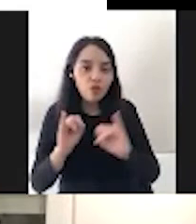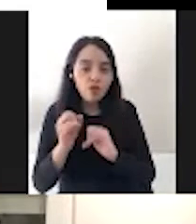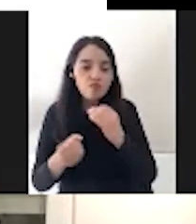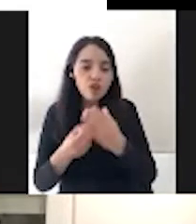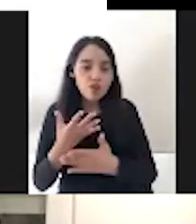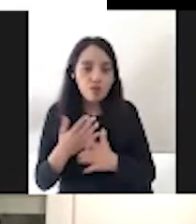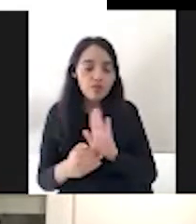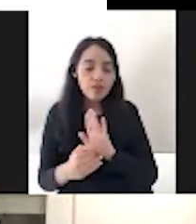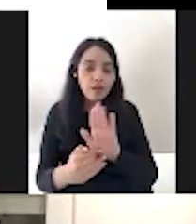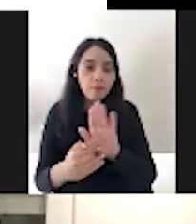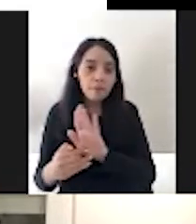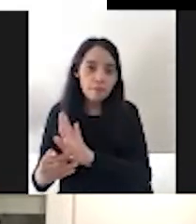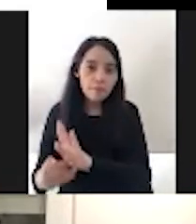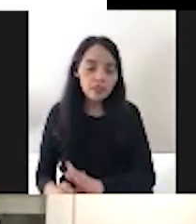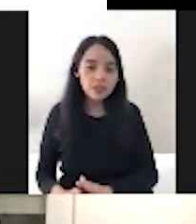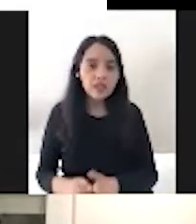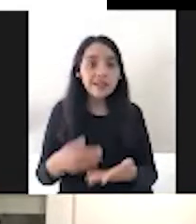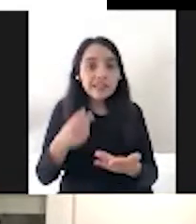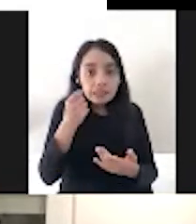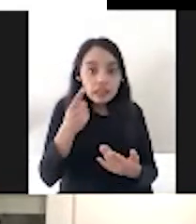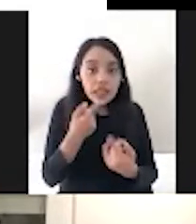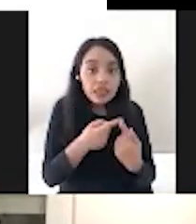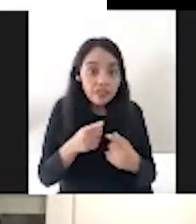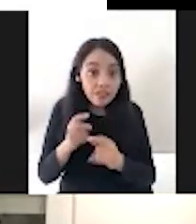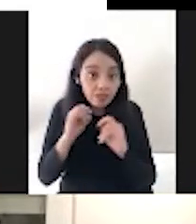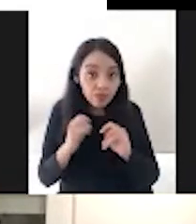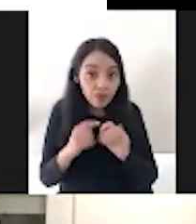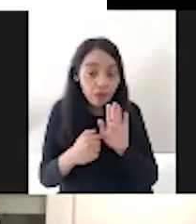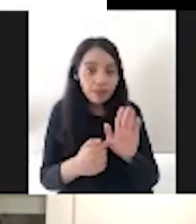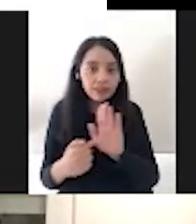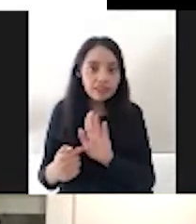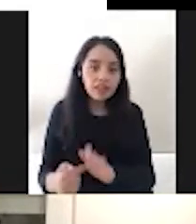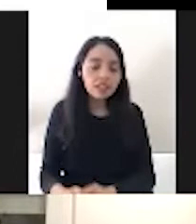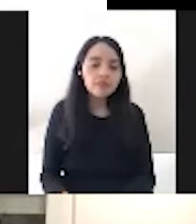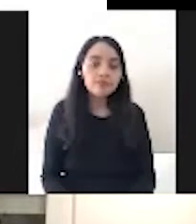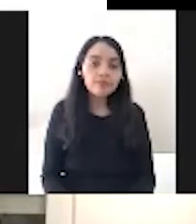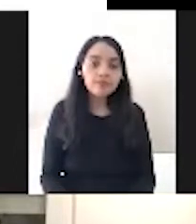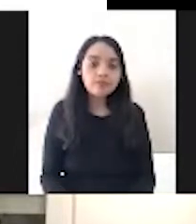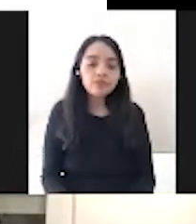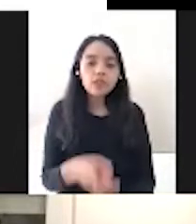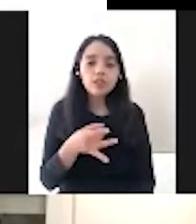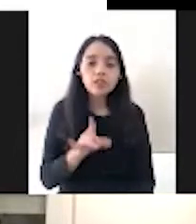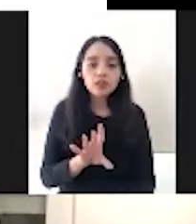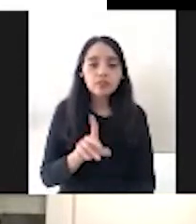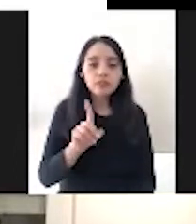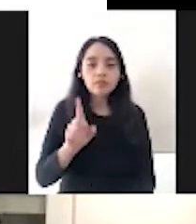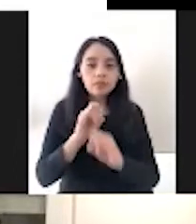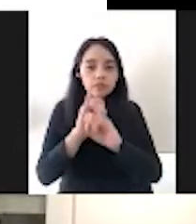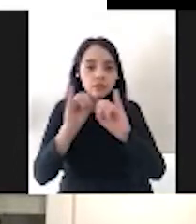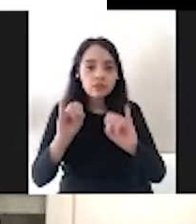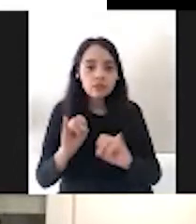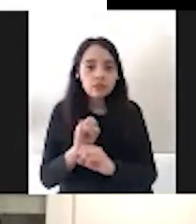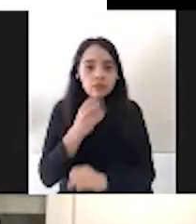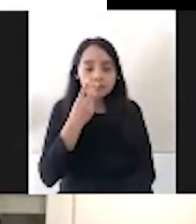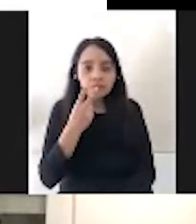estrategia, entendiendo que hay distintas maneras de presentarla. Hay una sola manera de dar cuenta de cómo se